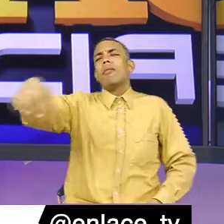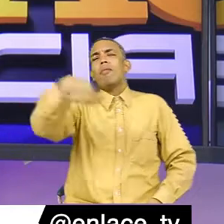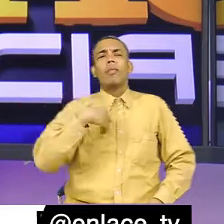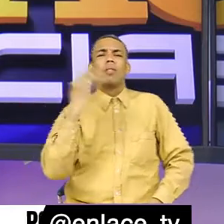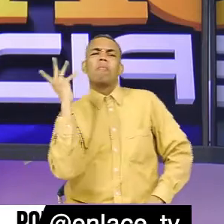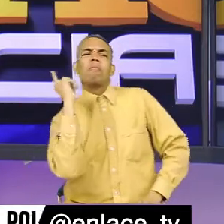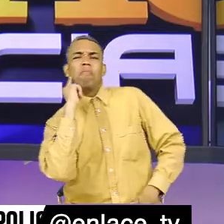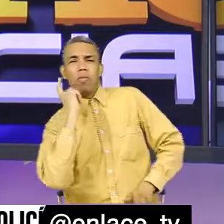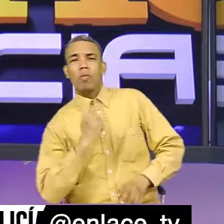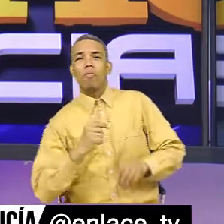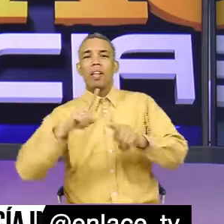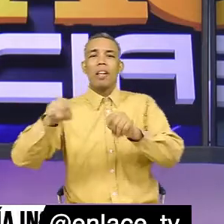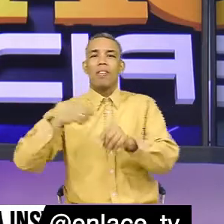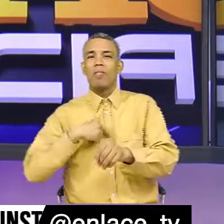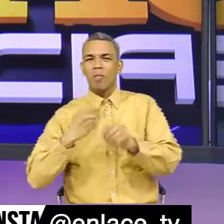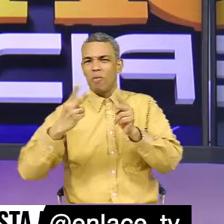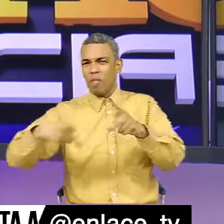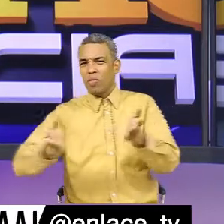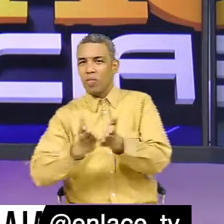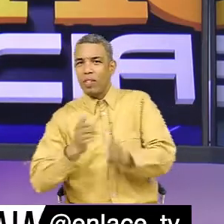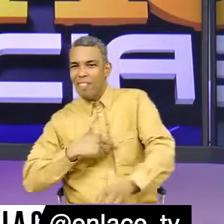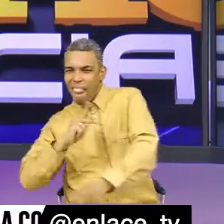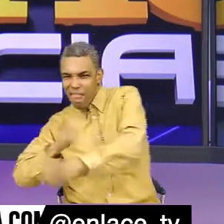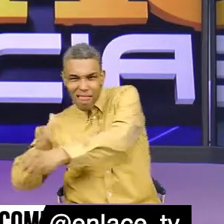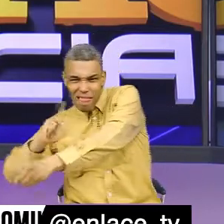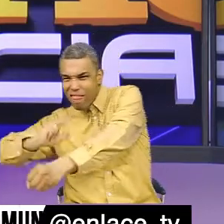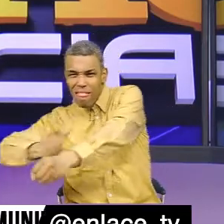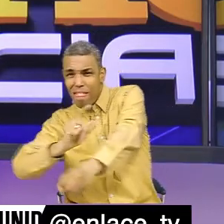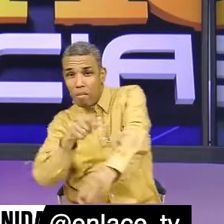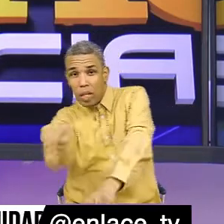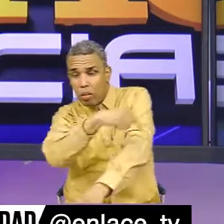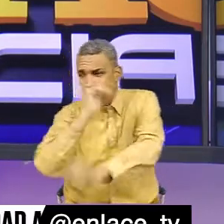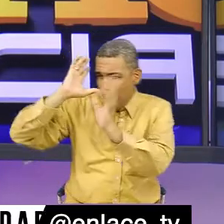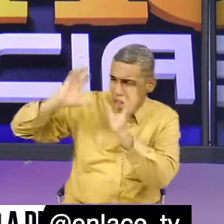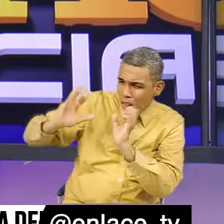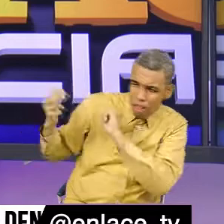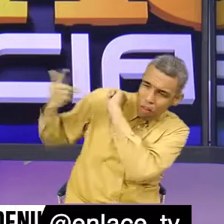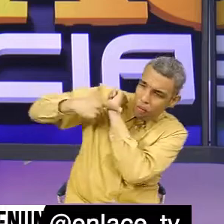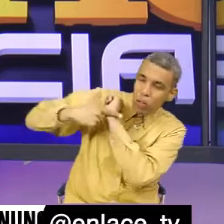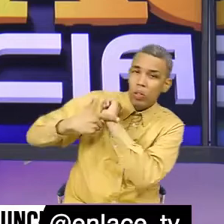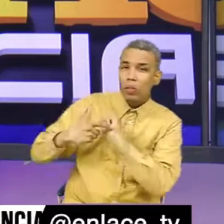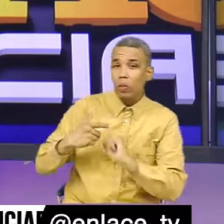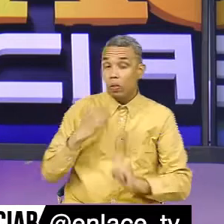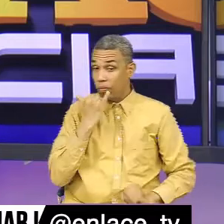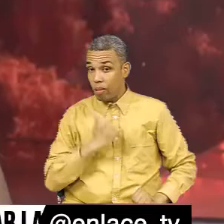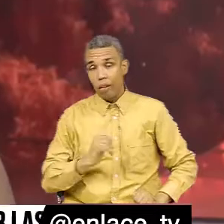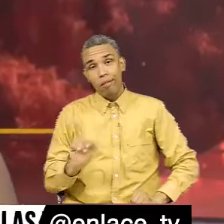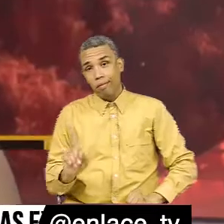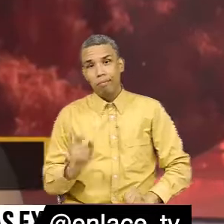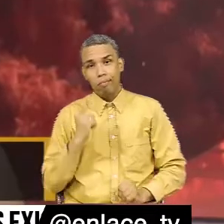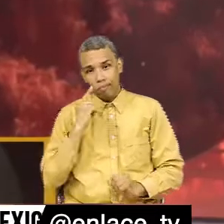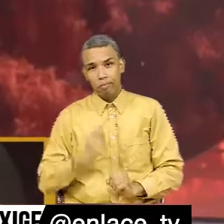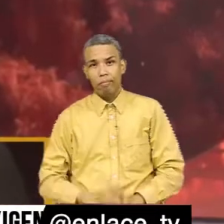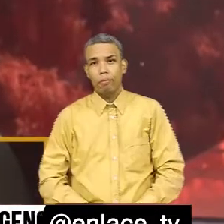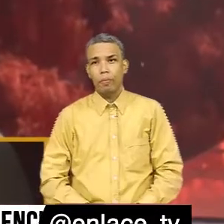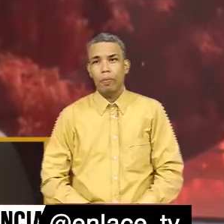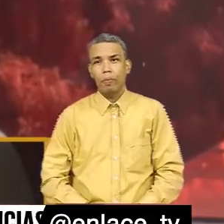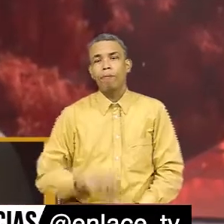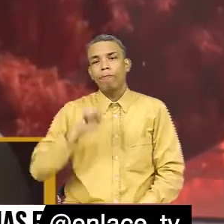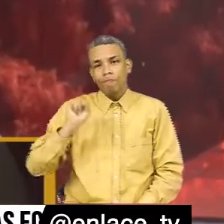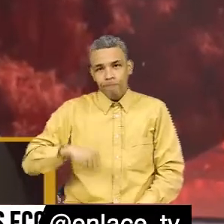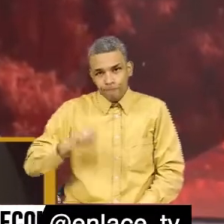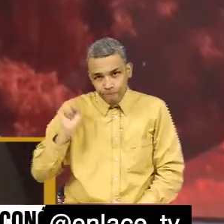petrolero. La funcionaria dijo que se tomarán correctivos a fin de que estos hechos no se sigan presentando. Sí, en la sede F